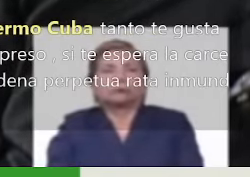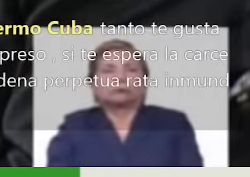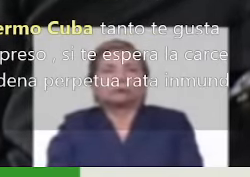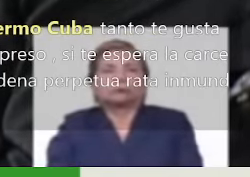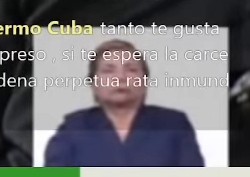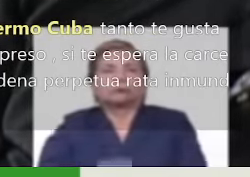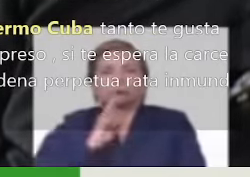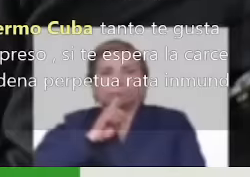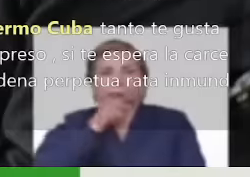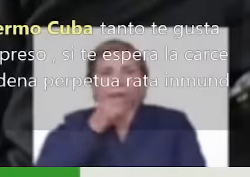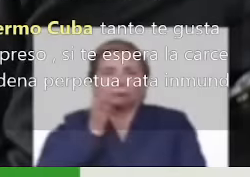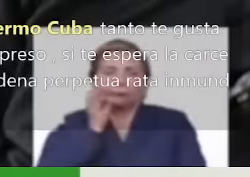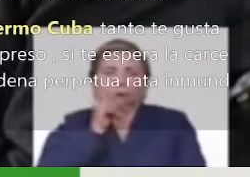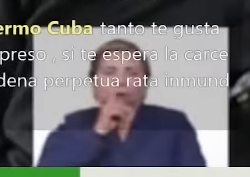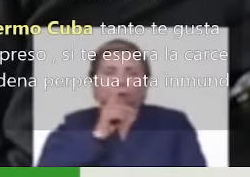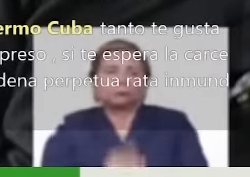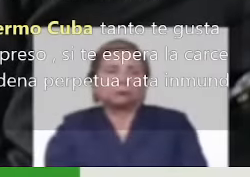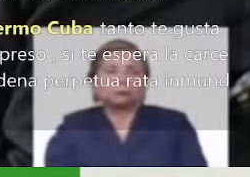Me someto a guardar silencio.